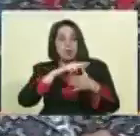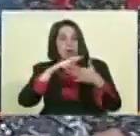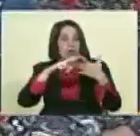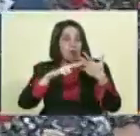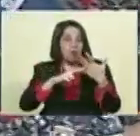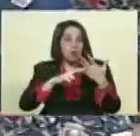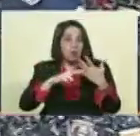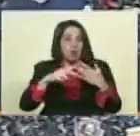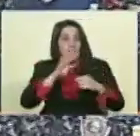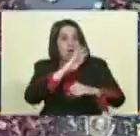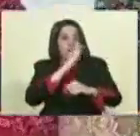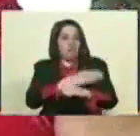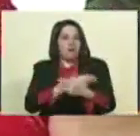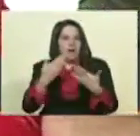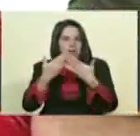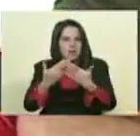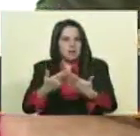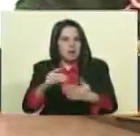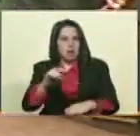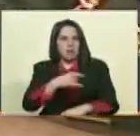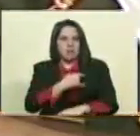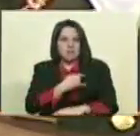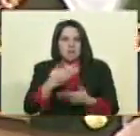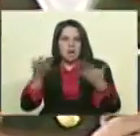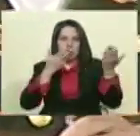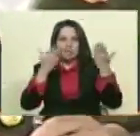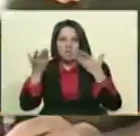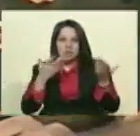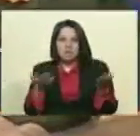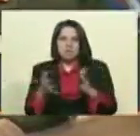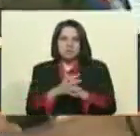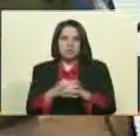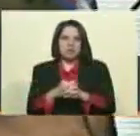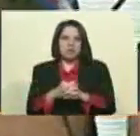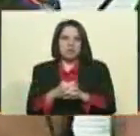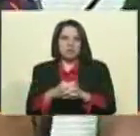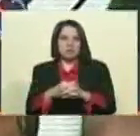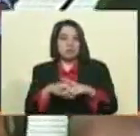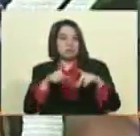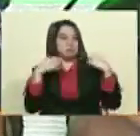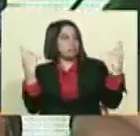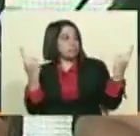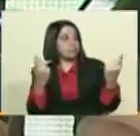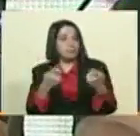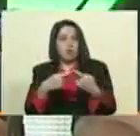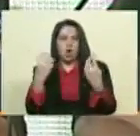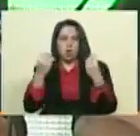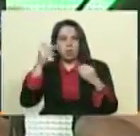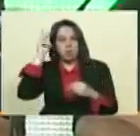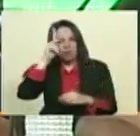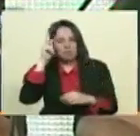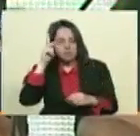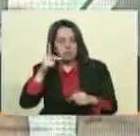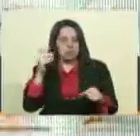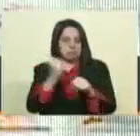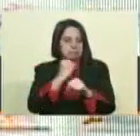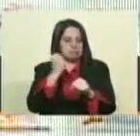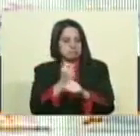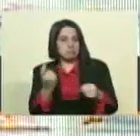UNES, sus servicios, sus instalaciones, su cuerpo profesoral, pero